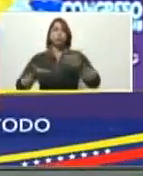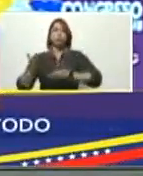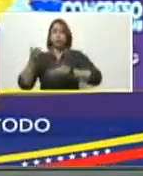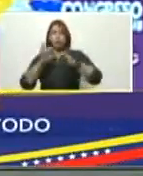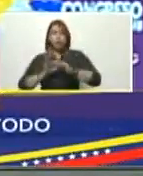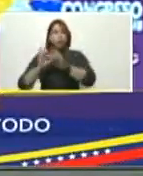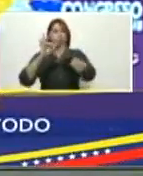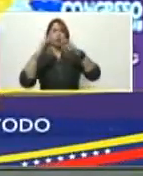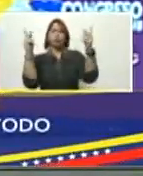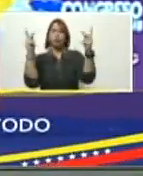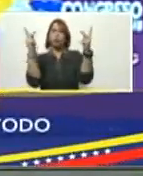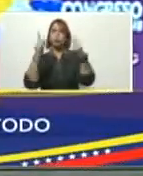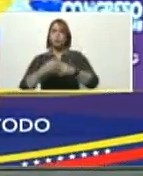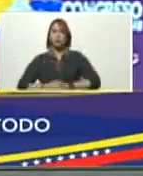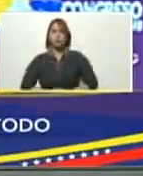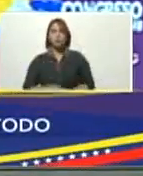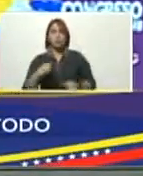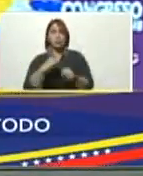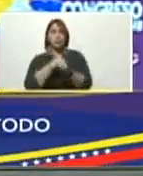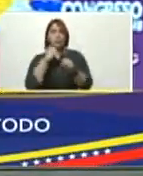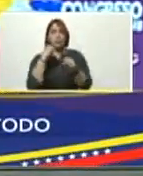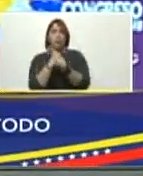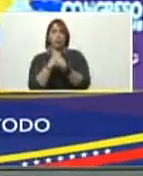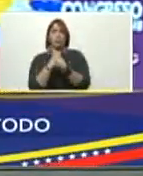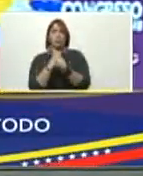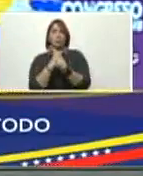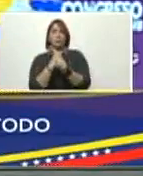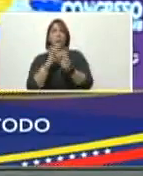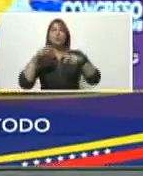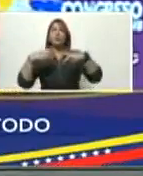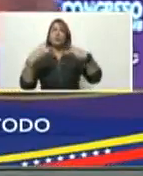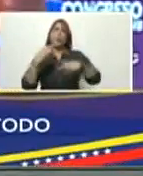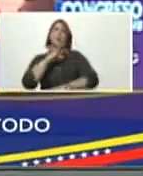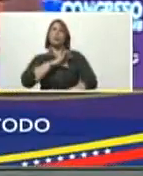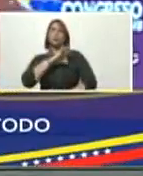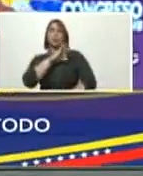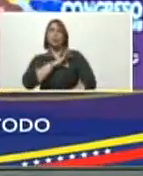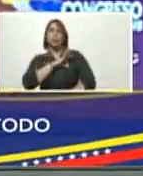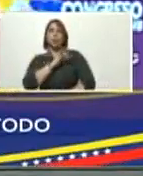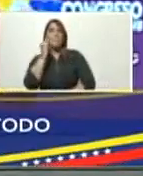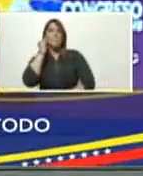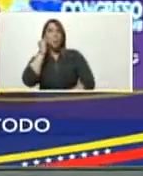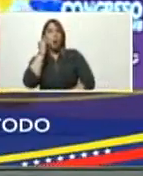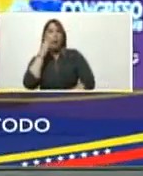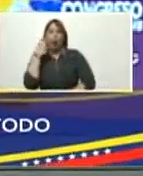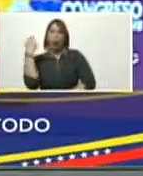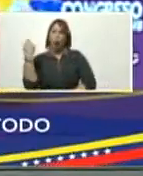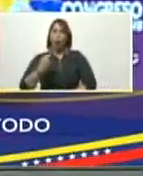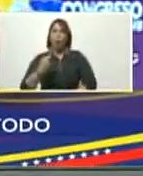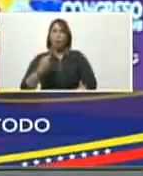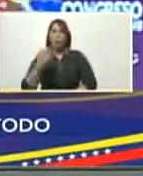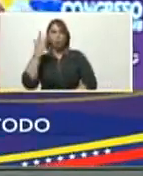de prosperidad, de trabajo. Una nueva sociedad de mujeres y hombres